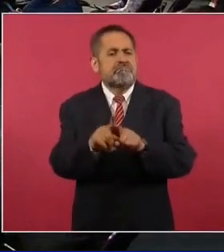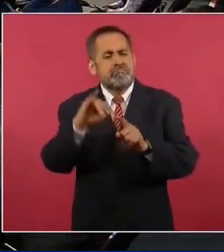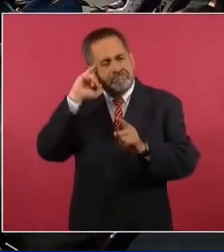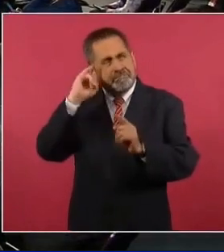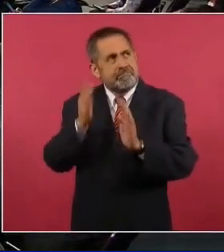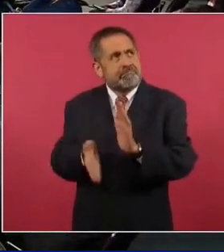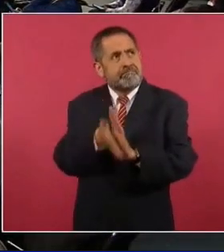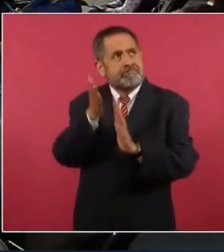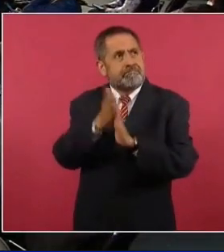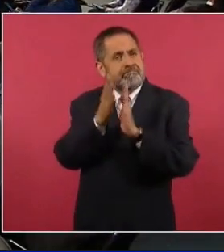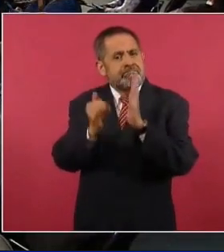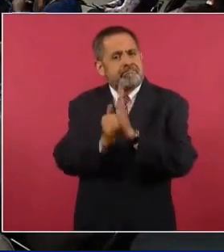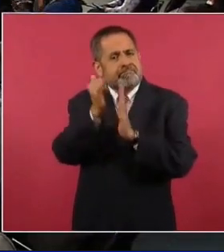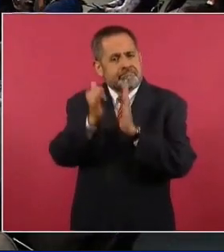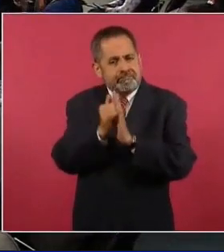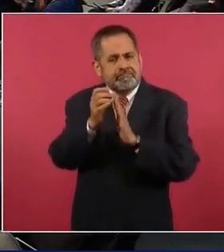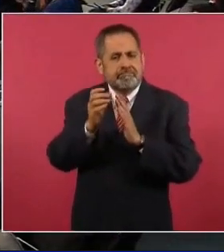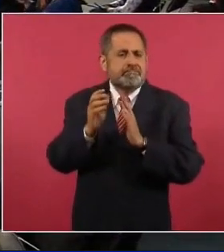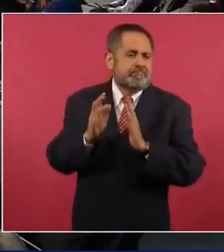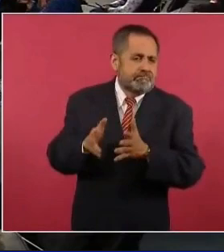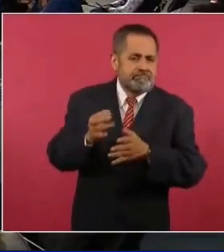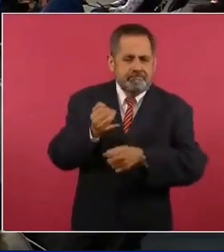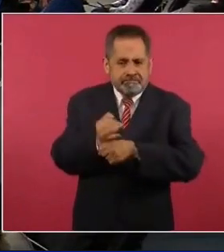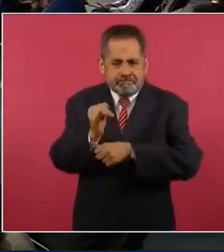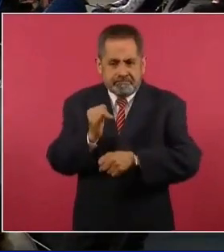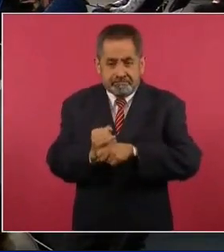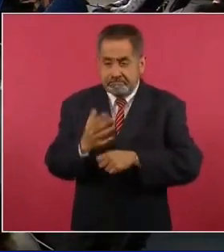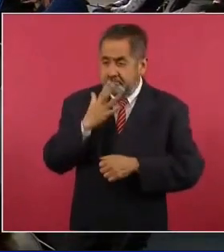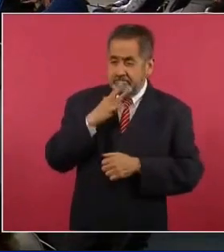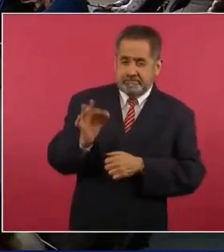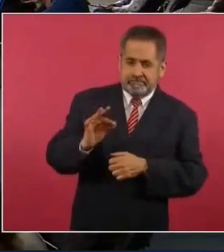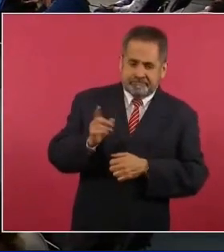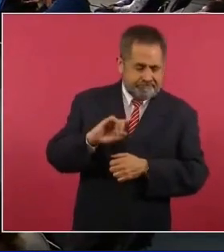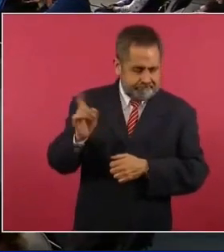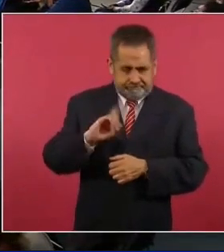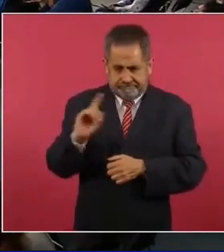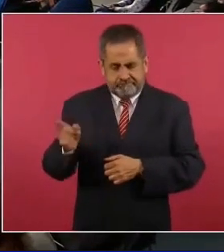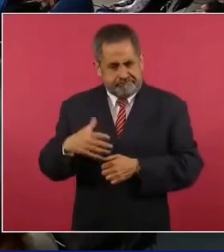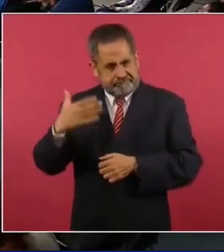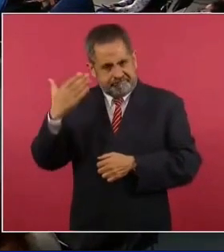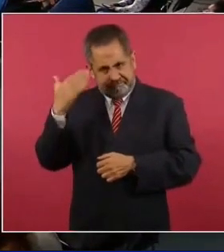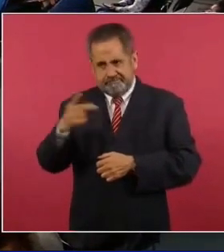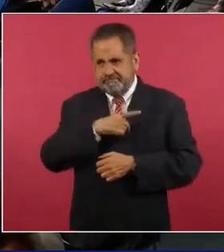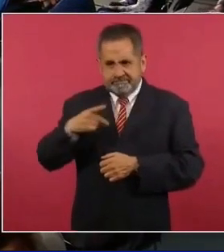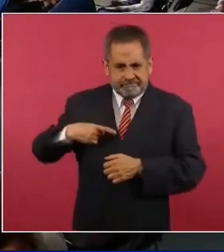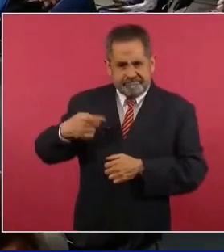el oficio del carpintero. No es cualquier cosa. Entonces,